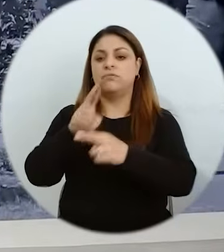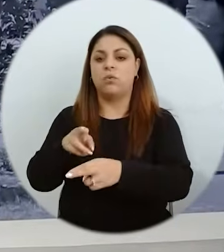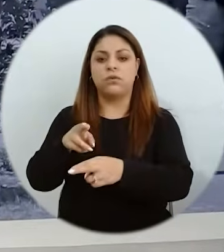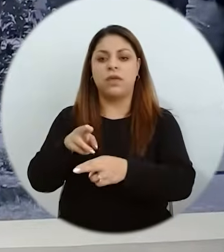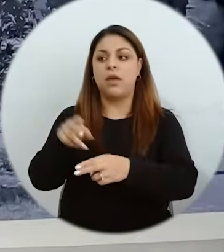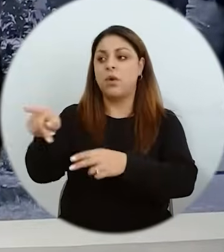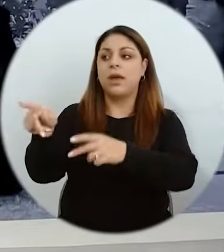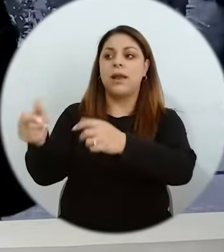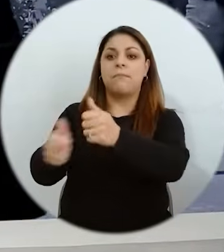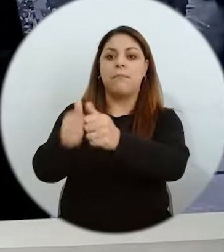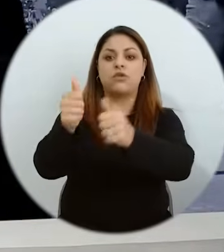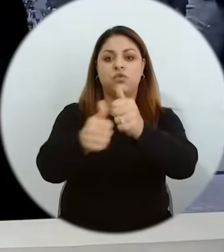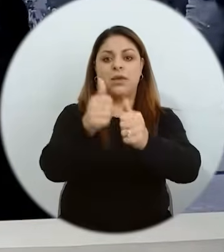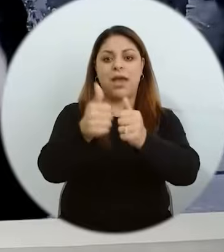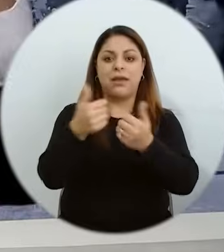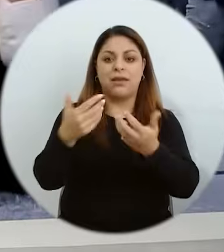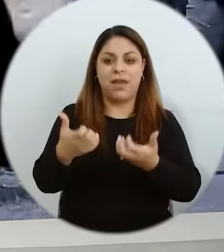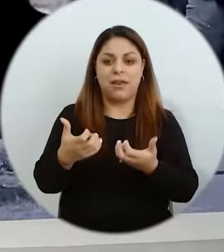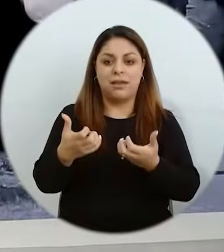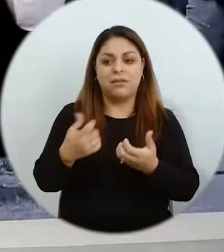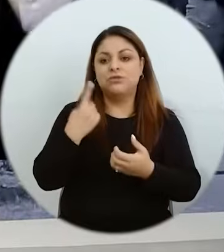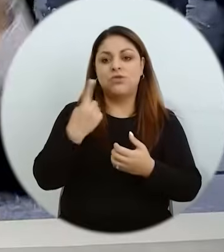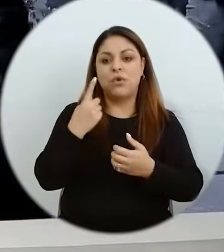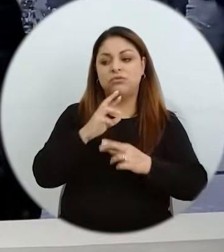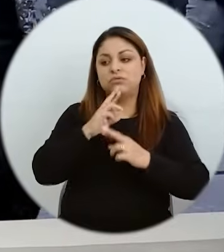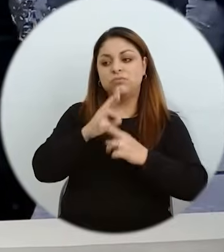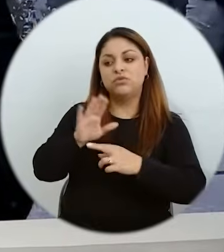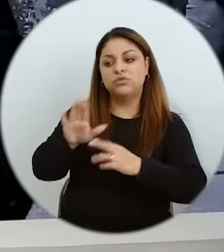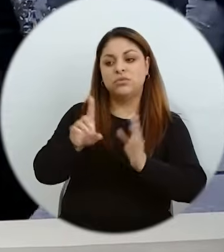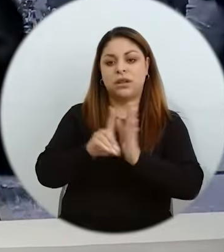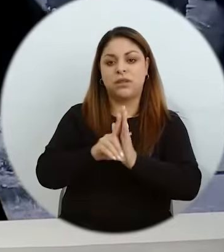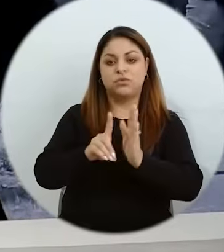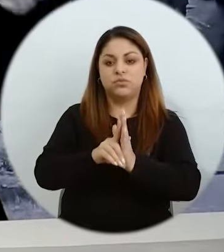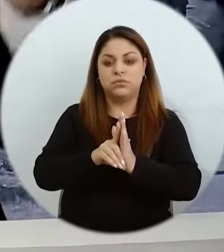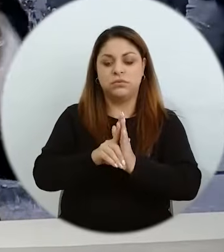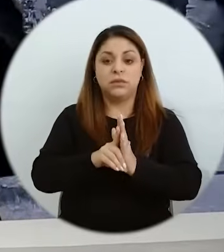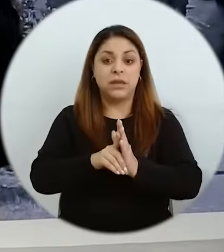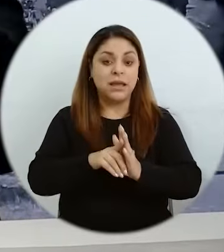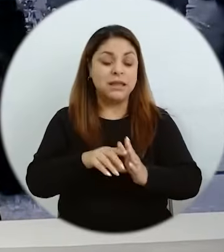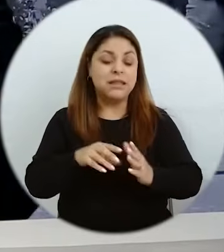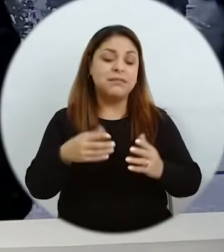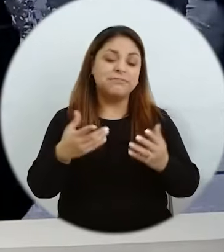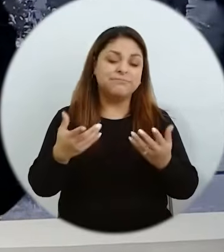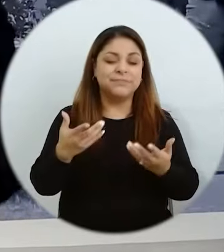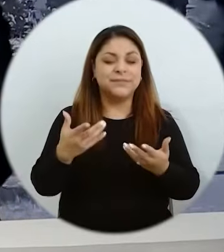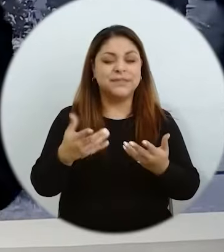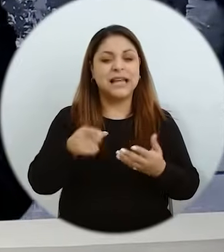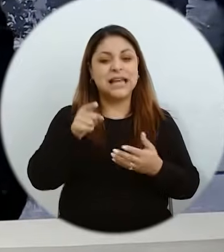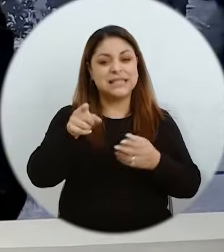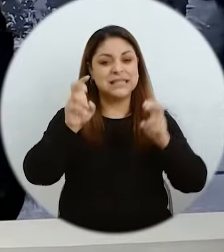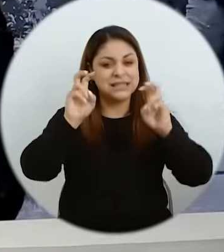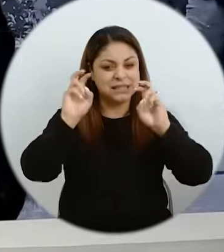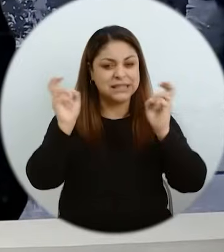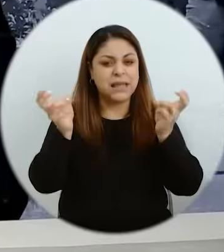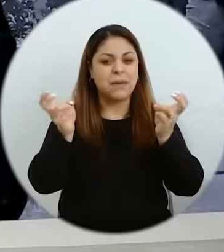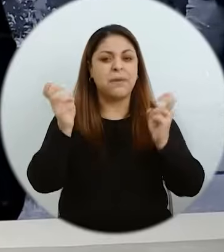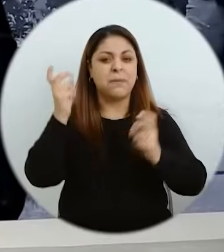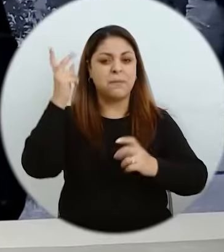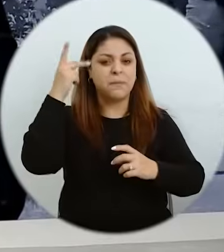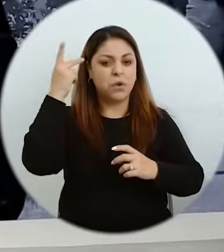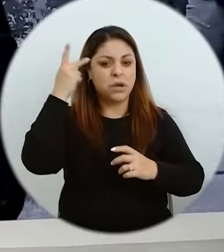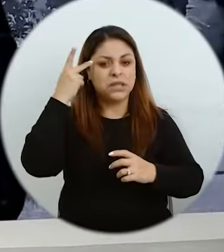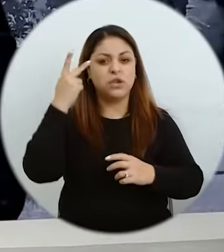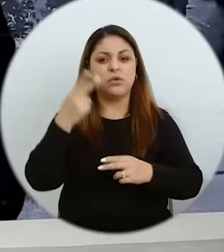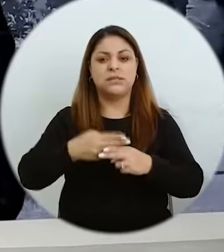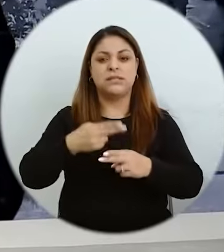derechos de esa persona. Y lo que dice y la queda ley. ahí pendiente un tema que se habla mucho, pero no hay que entrarle políticamente, que es